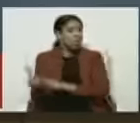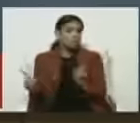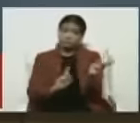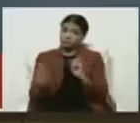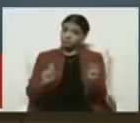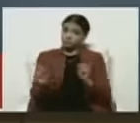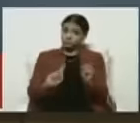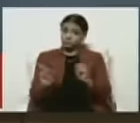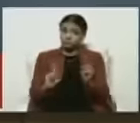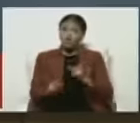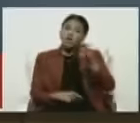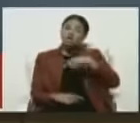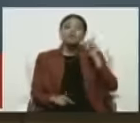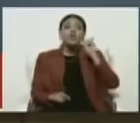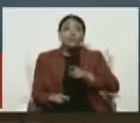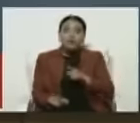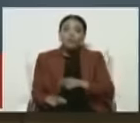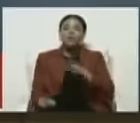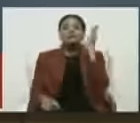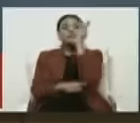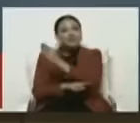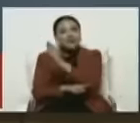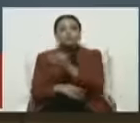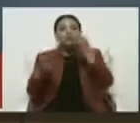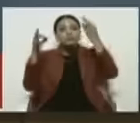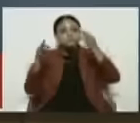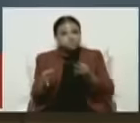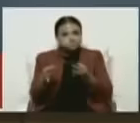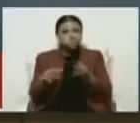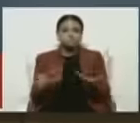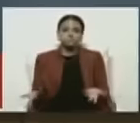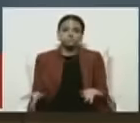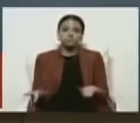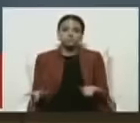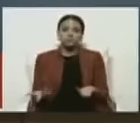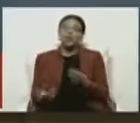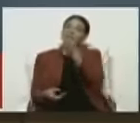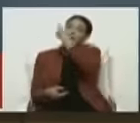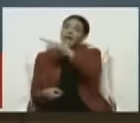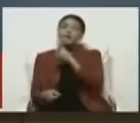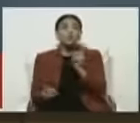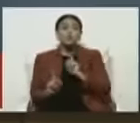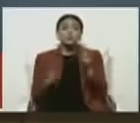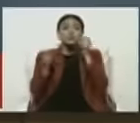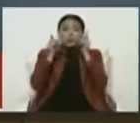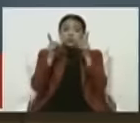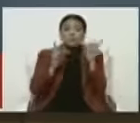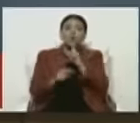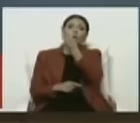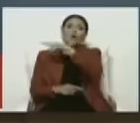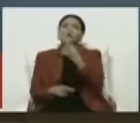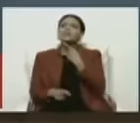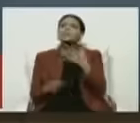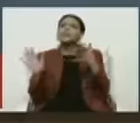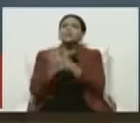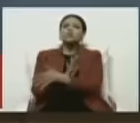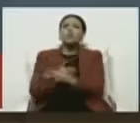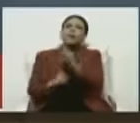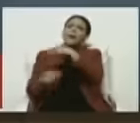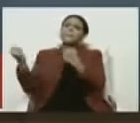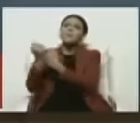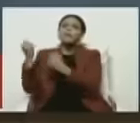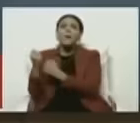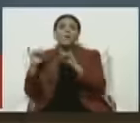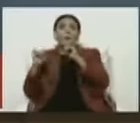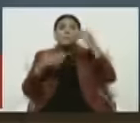Incluso, no nos sorprenda que coloquen al Tren de Aragua como una ONG de derechos humanos mañana.